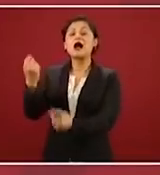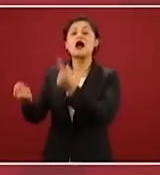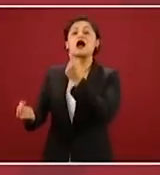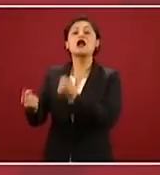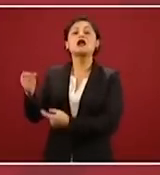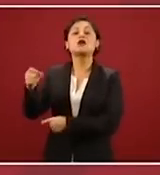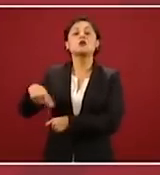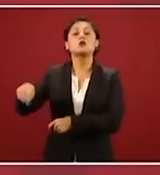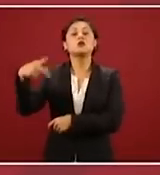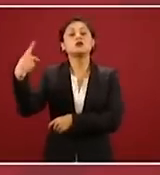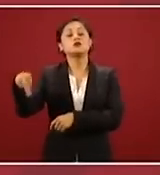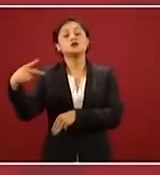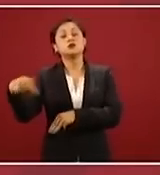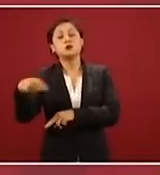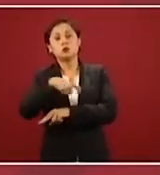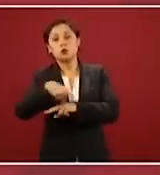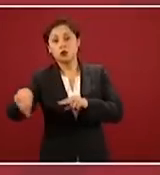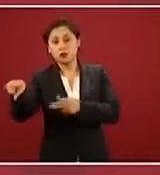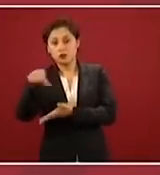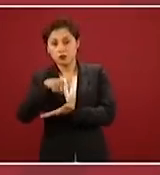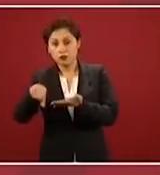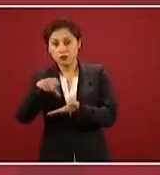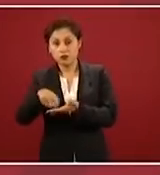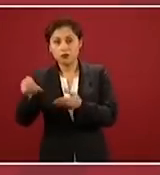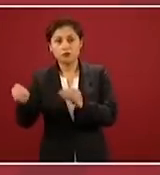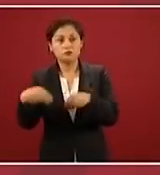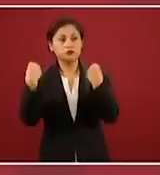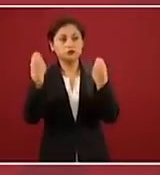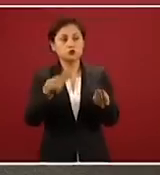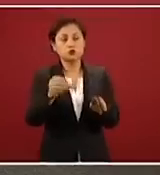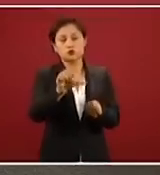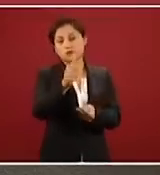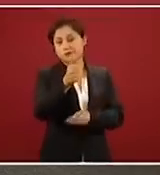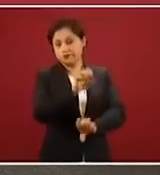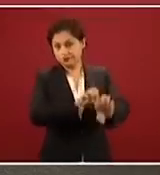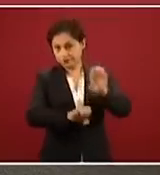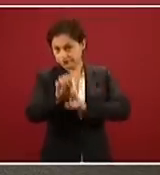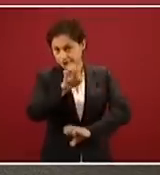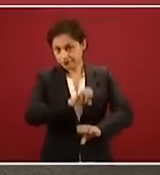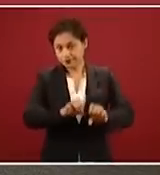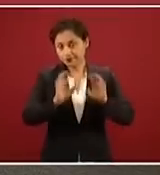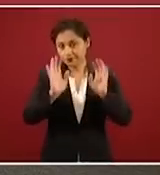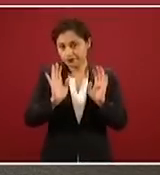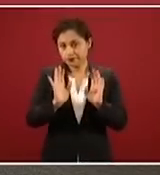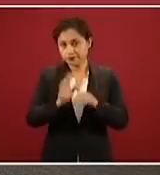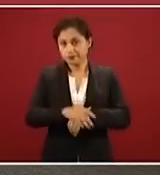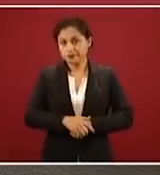distribuirlos con otras empresas, porque